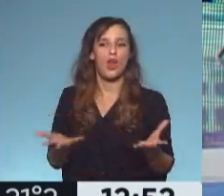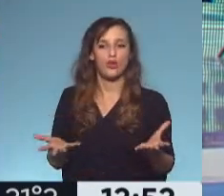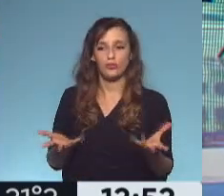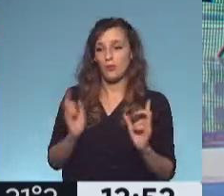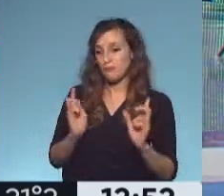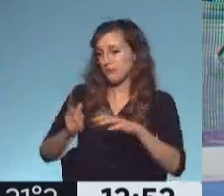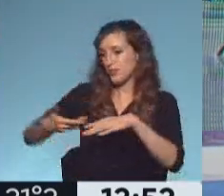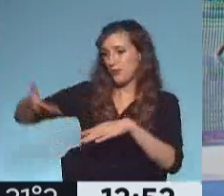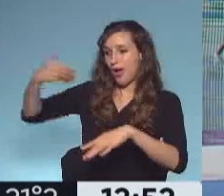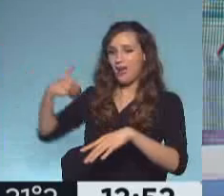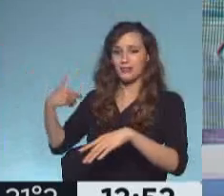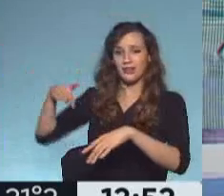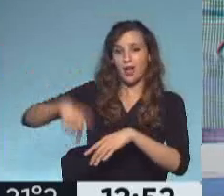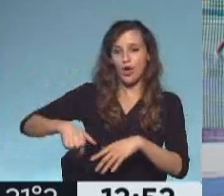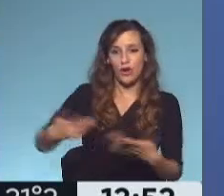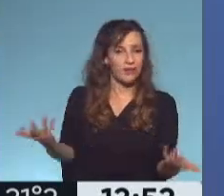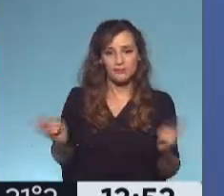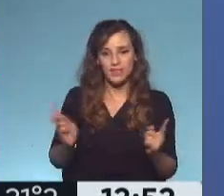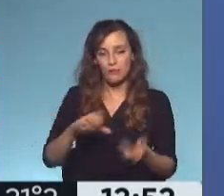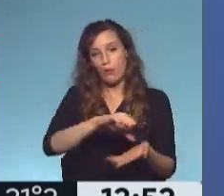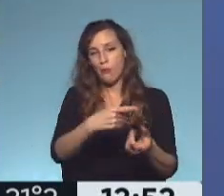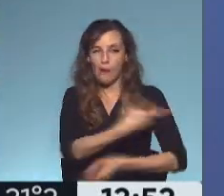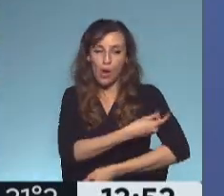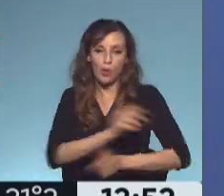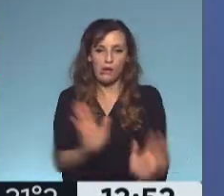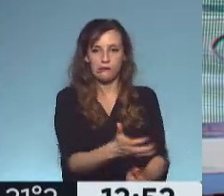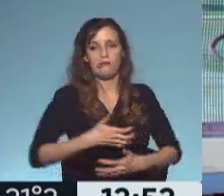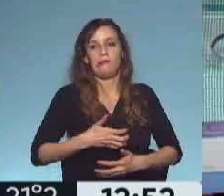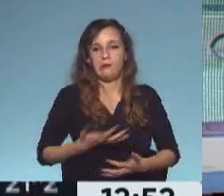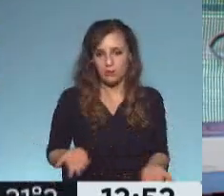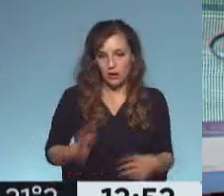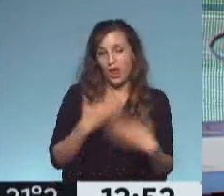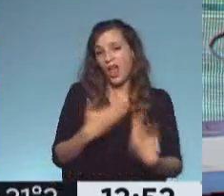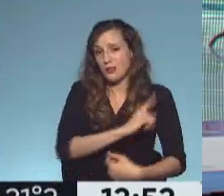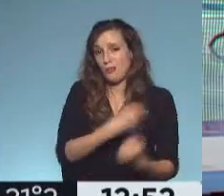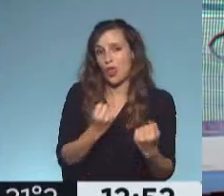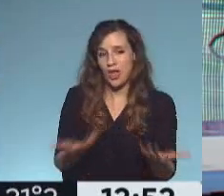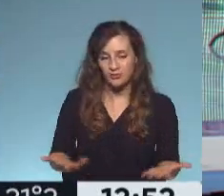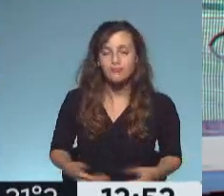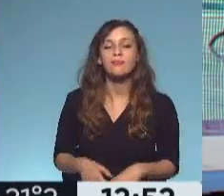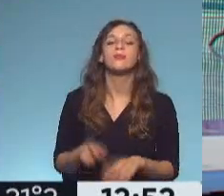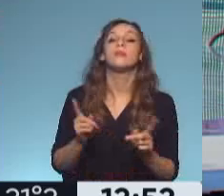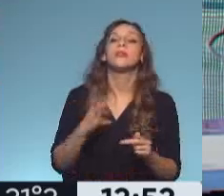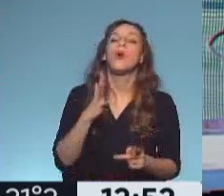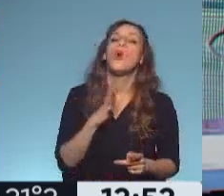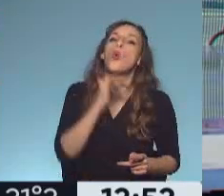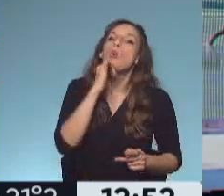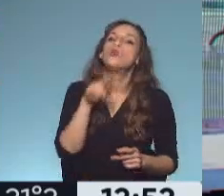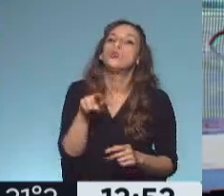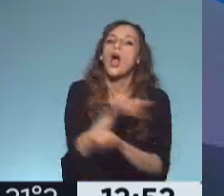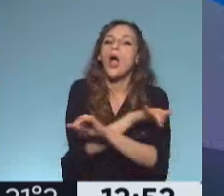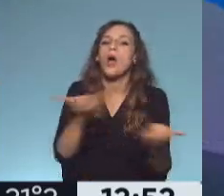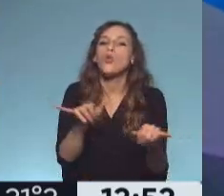de la pandemia, ahora lo demuestran con las vacunas. Al margen de esto, lo que está sucediendo con este anuncio de Rusia y la vacuna Sputnik